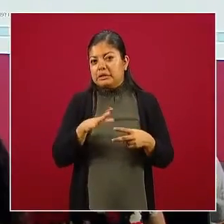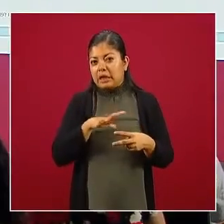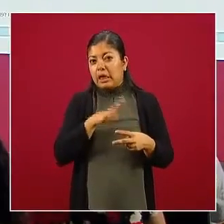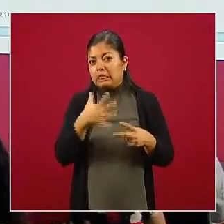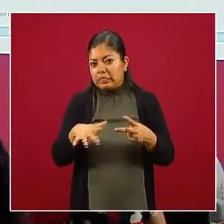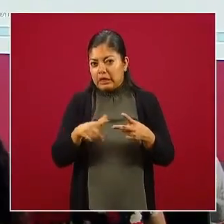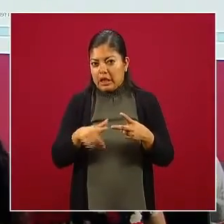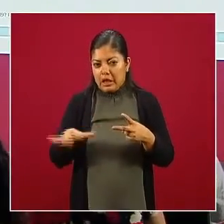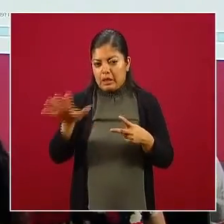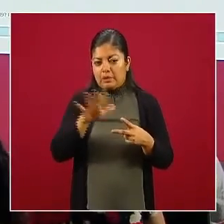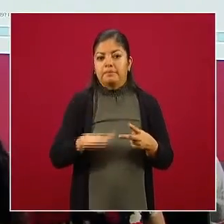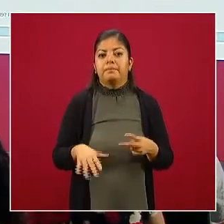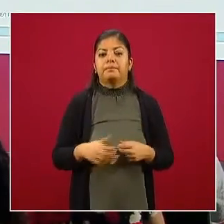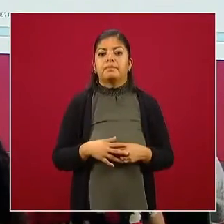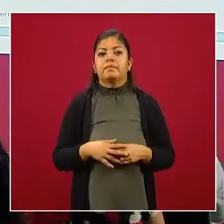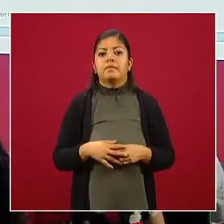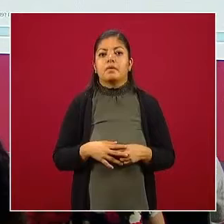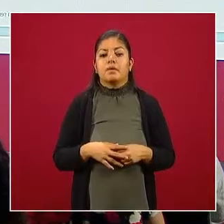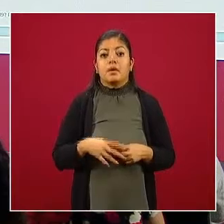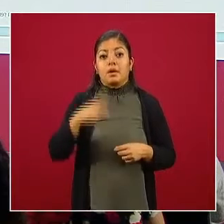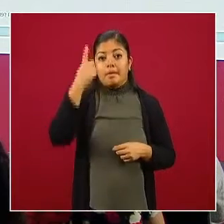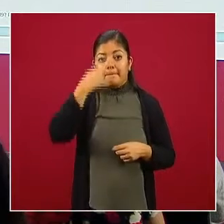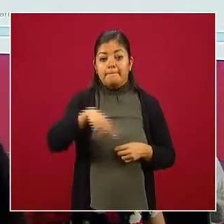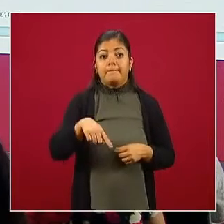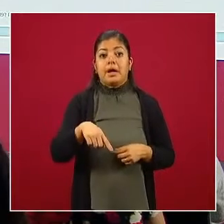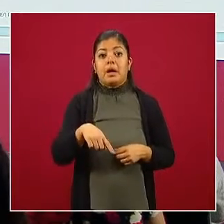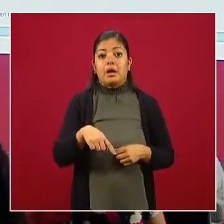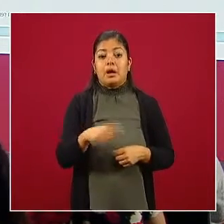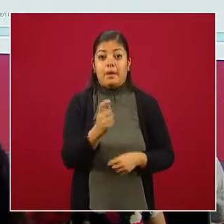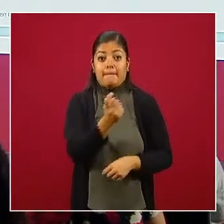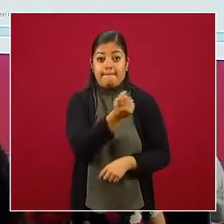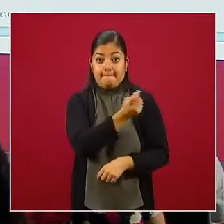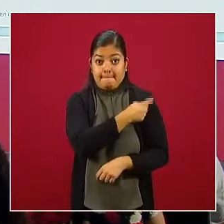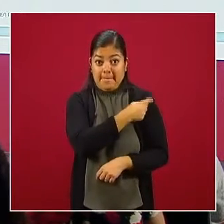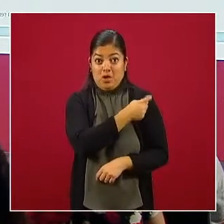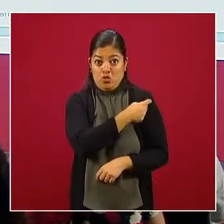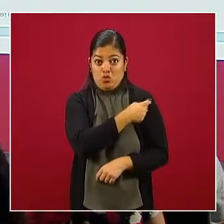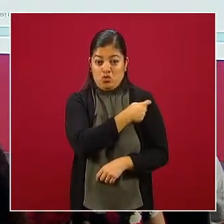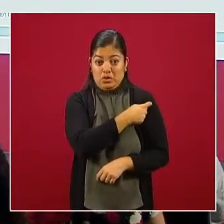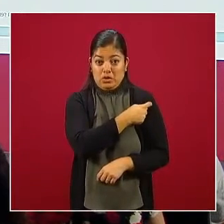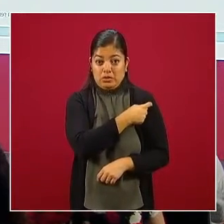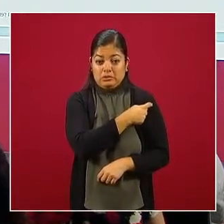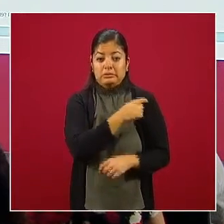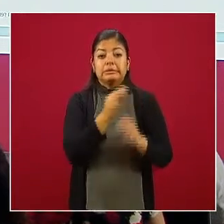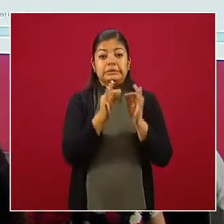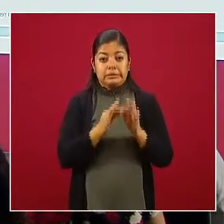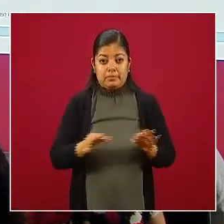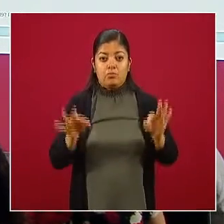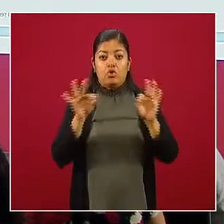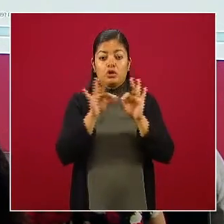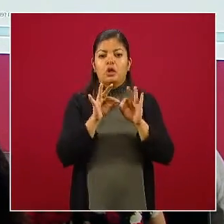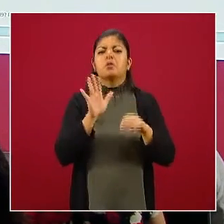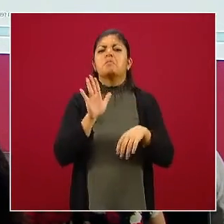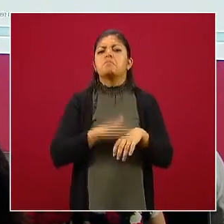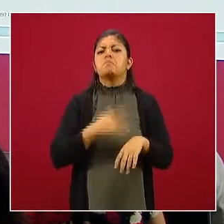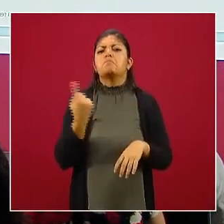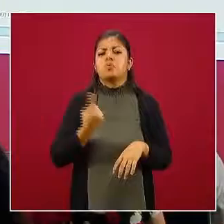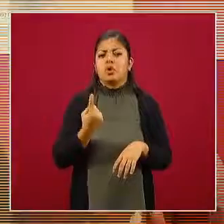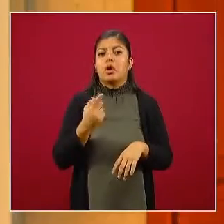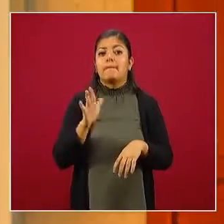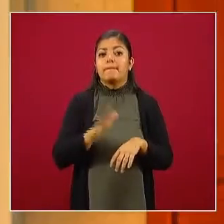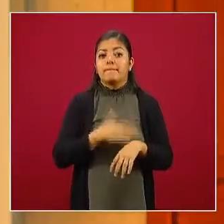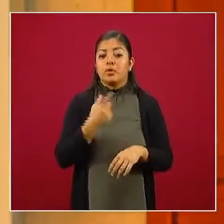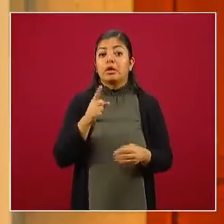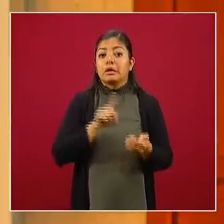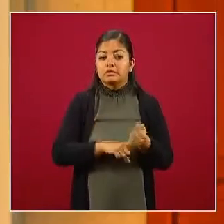para los programas de vacunación. Esto es muy importante porque esto determina cuál es la